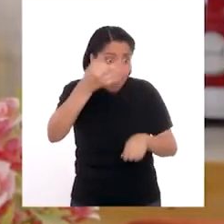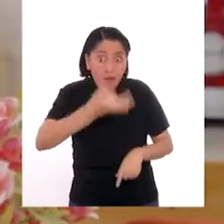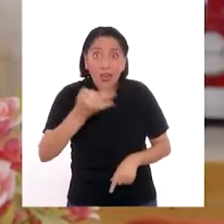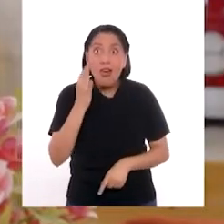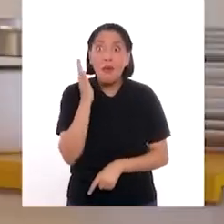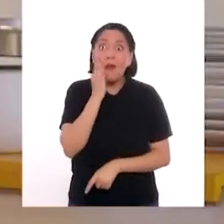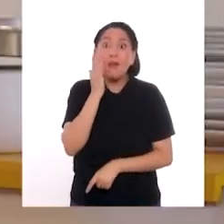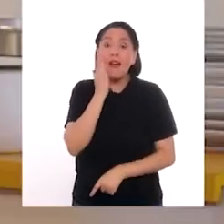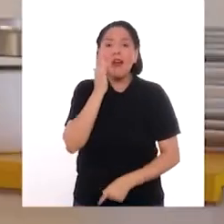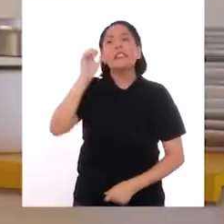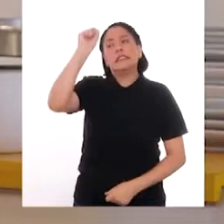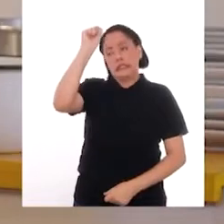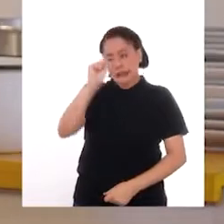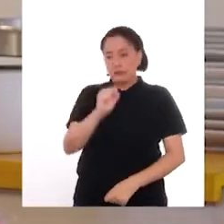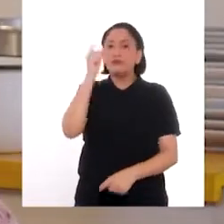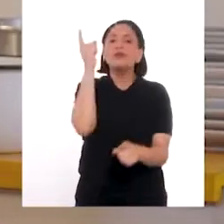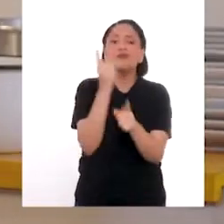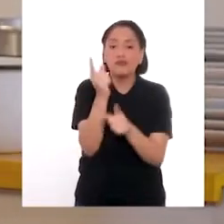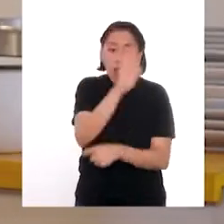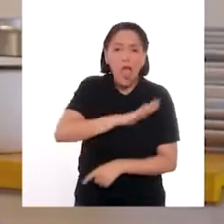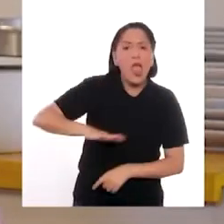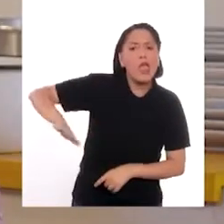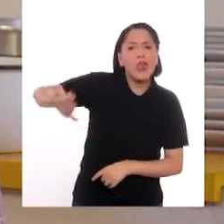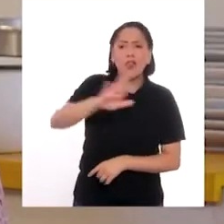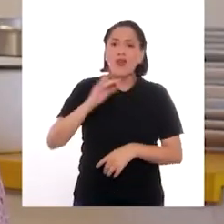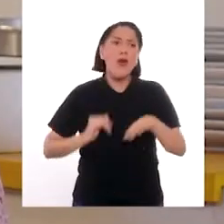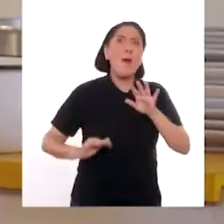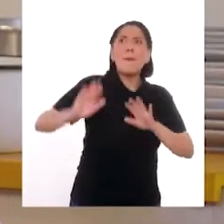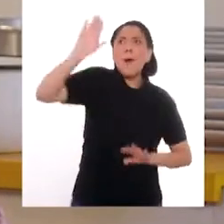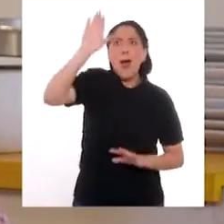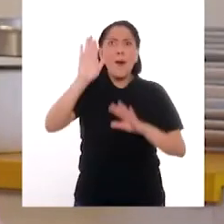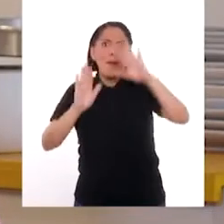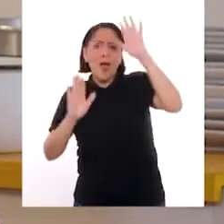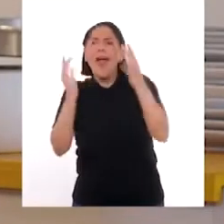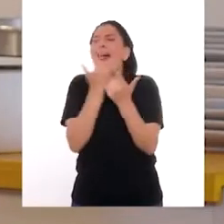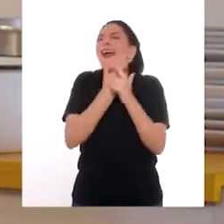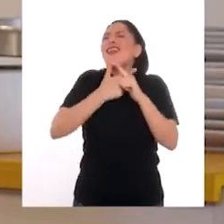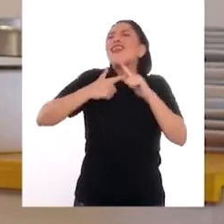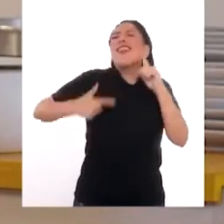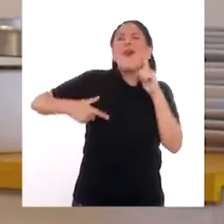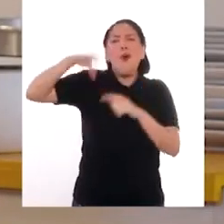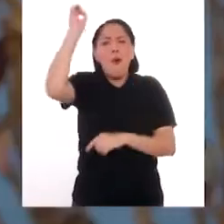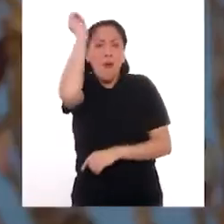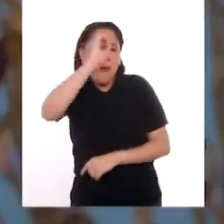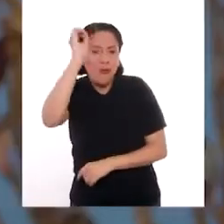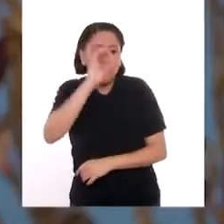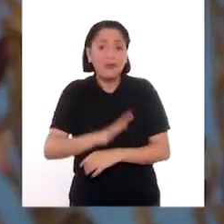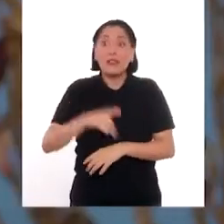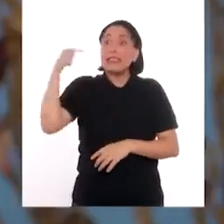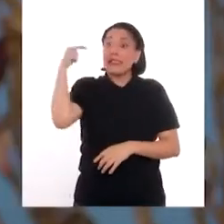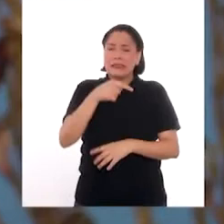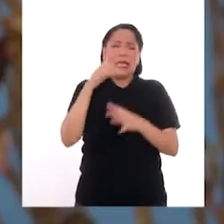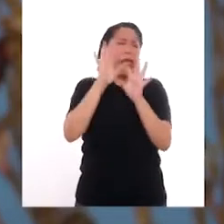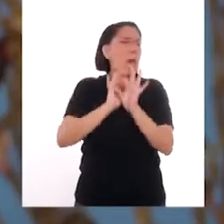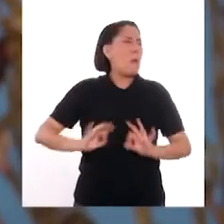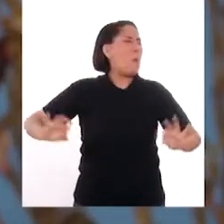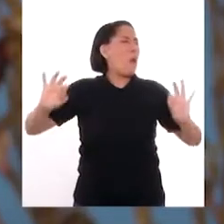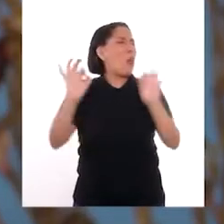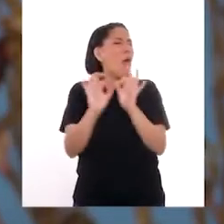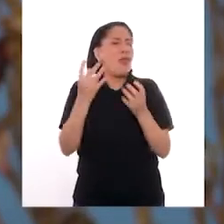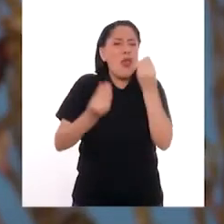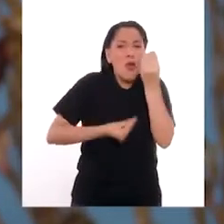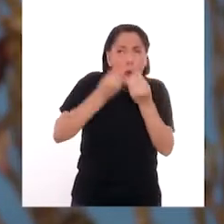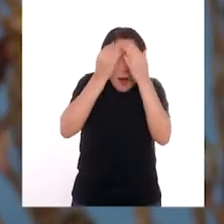mamá? Exacto. Y que todos podamos participar con libertad. Es verdad, la libertad es